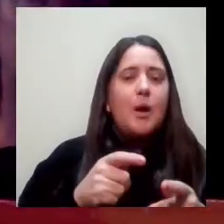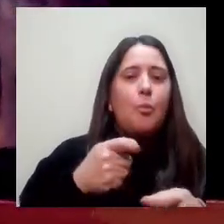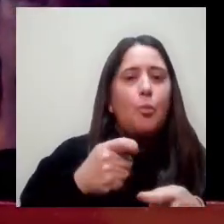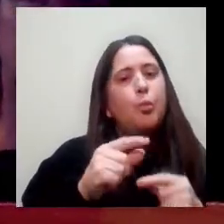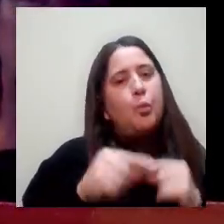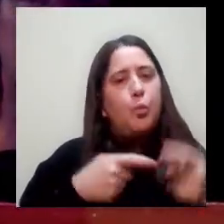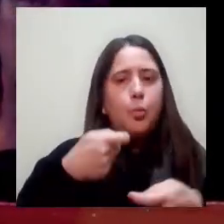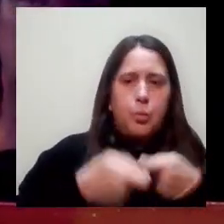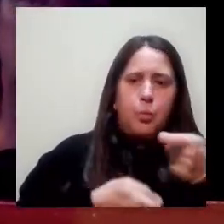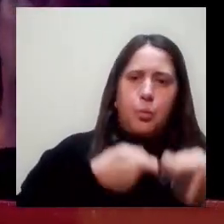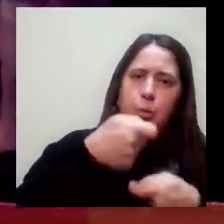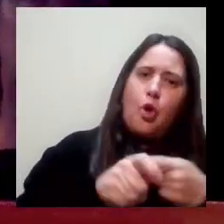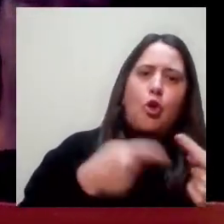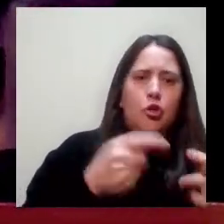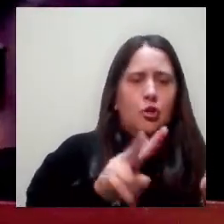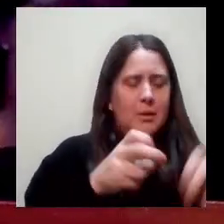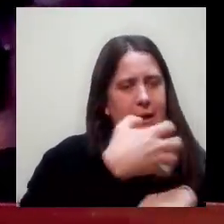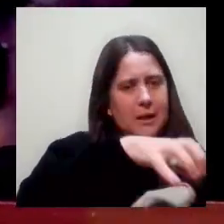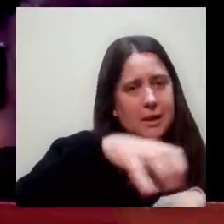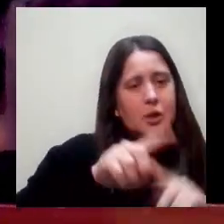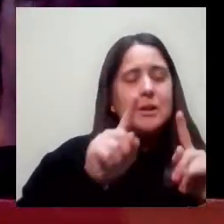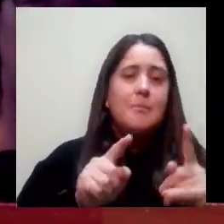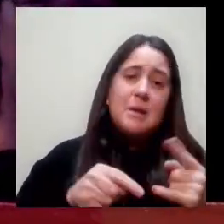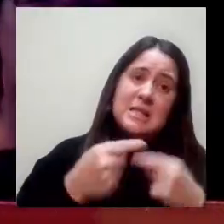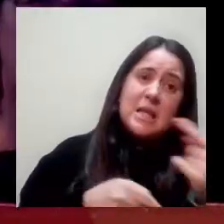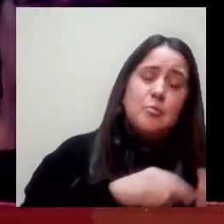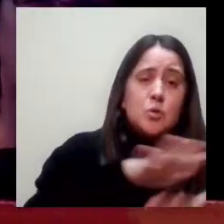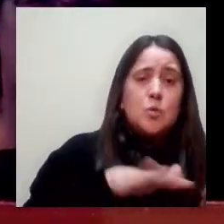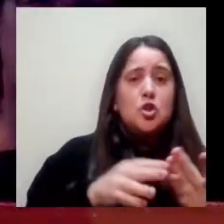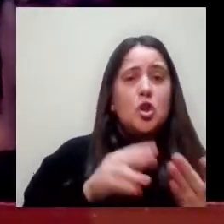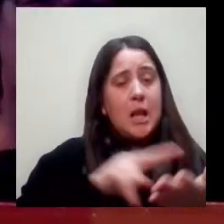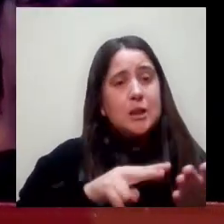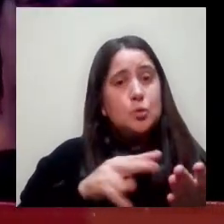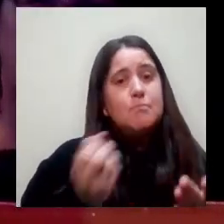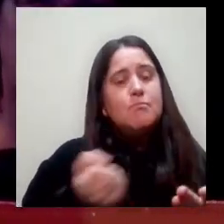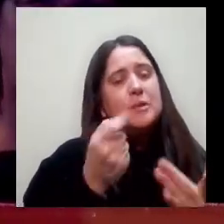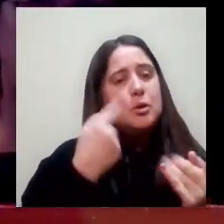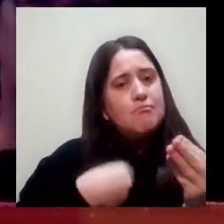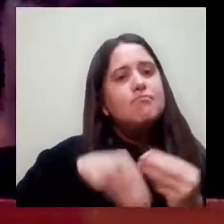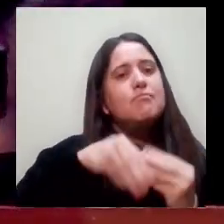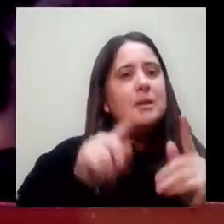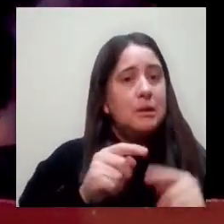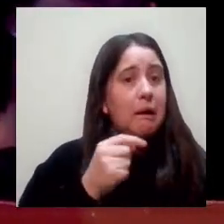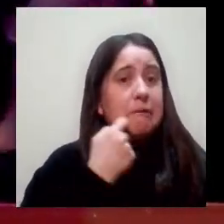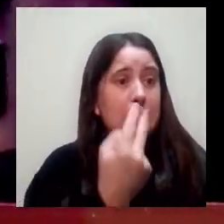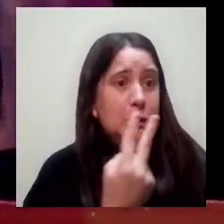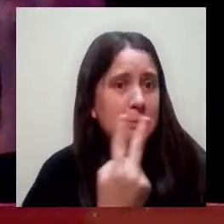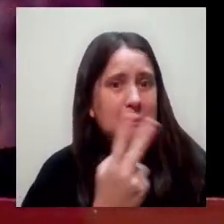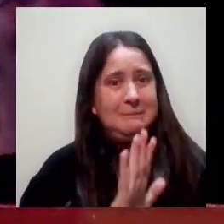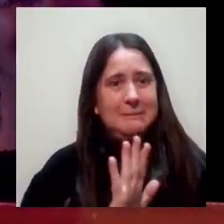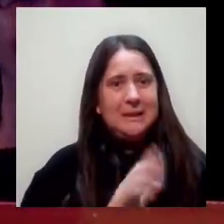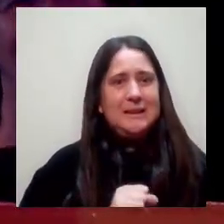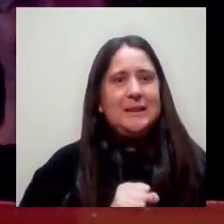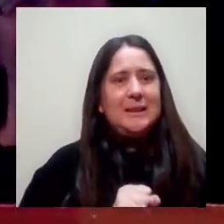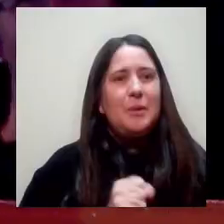géneros discursivos. Continuamos con las situaciones de lectura fundamentales, pero agregamos otra. ¿Me quedan 2 minutos? Bien.